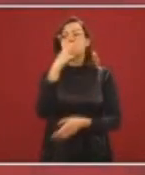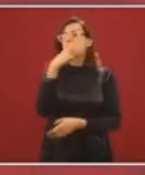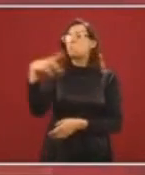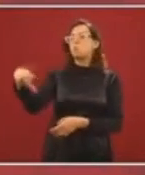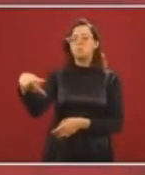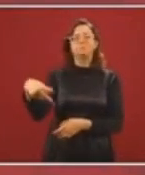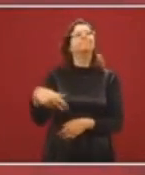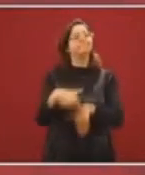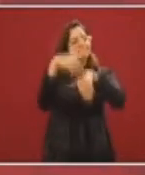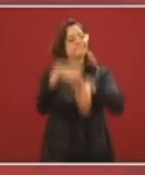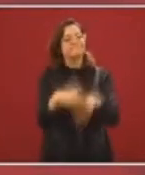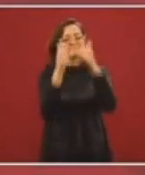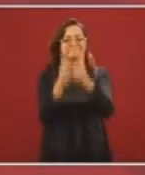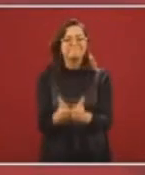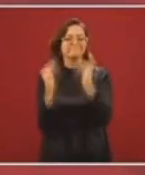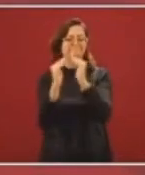Nada de que